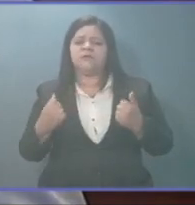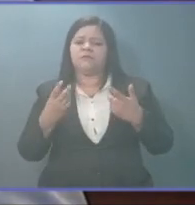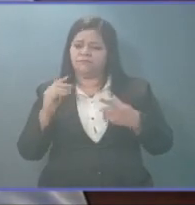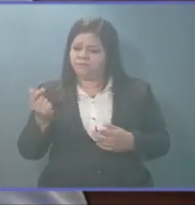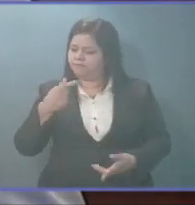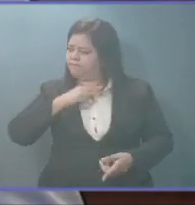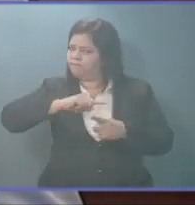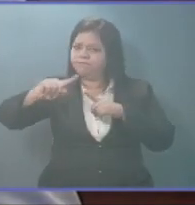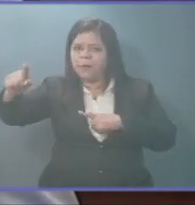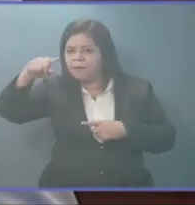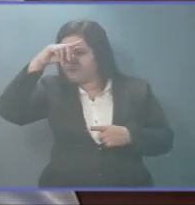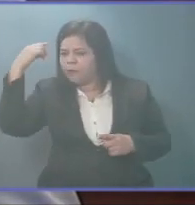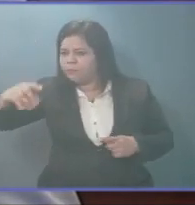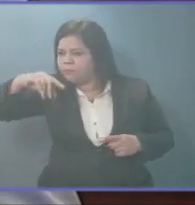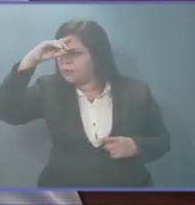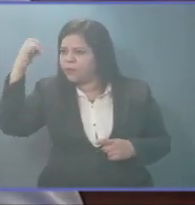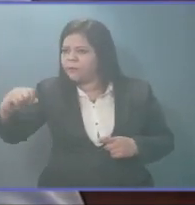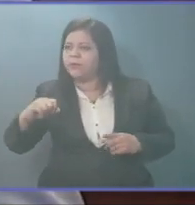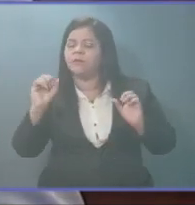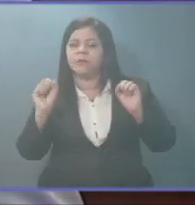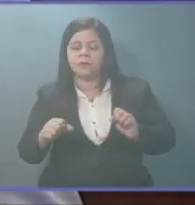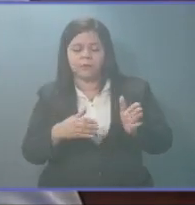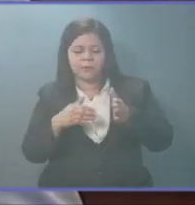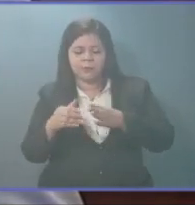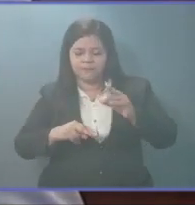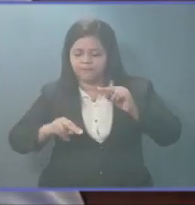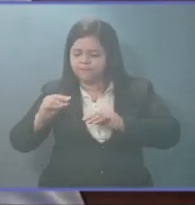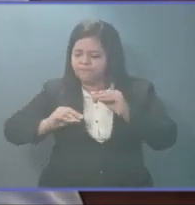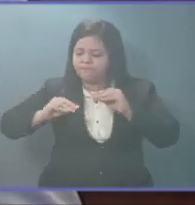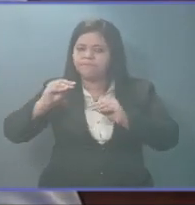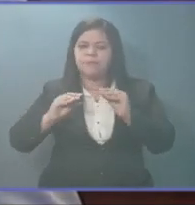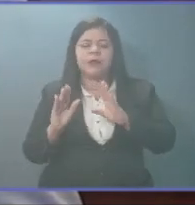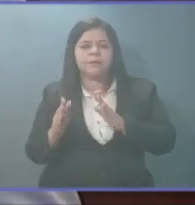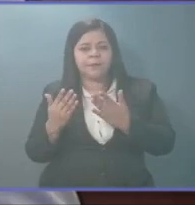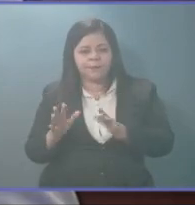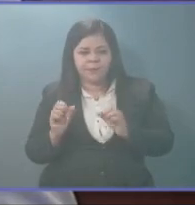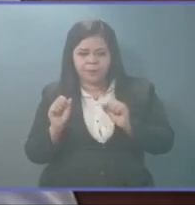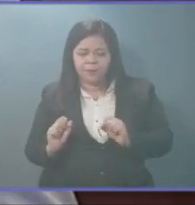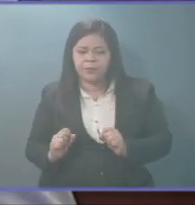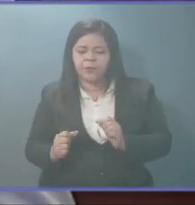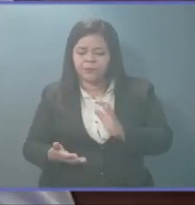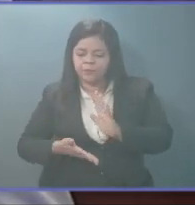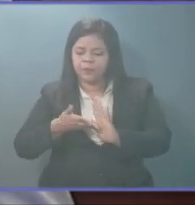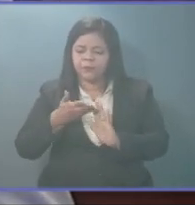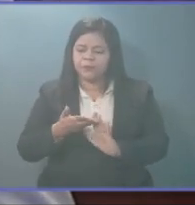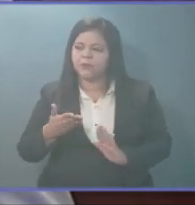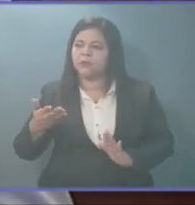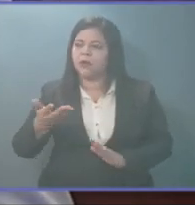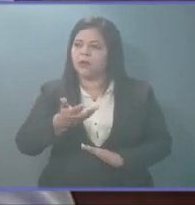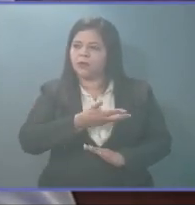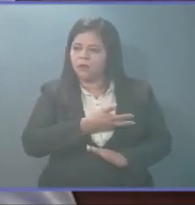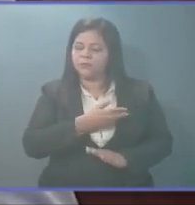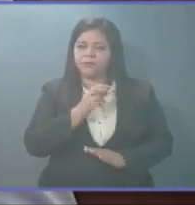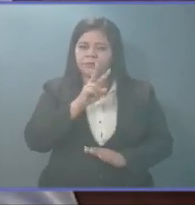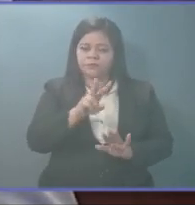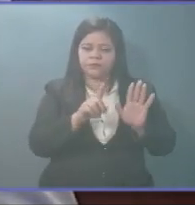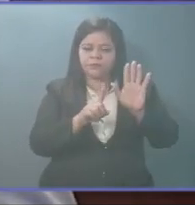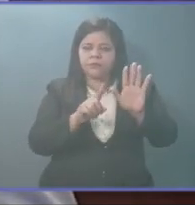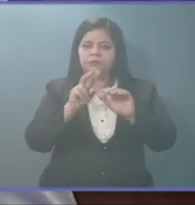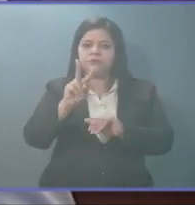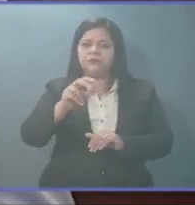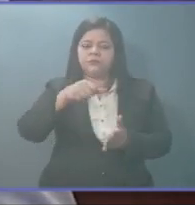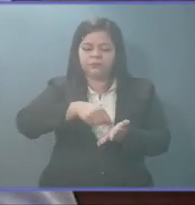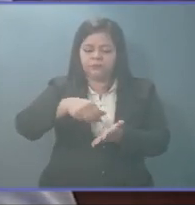al territorio para construir, para ejecutar y para hacer el desarrollo estratégico de los